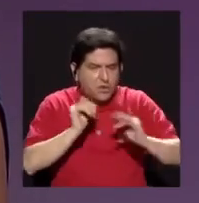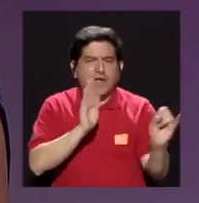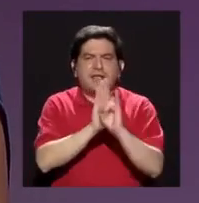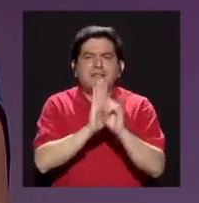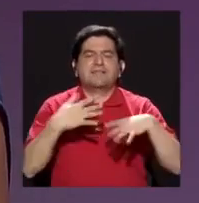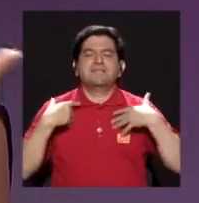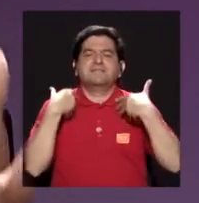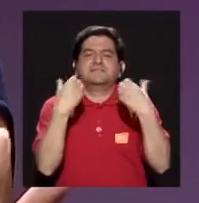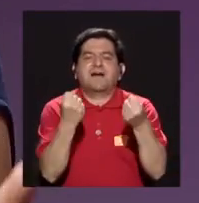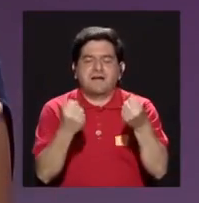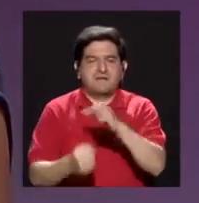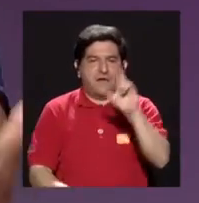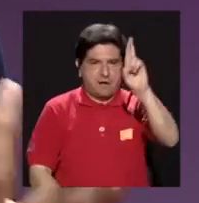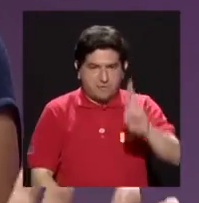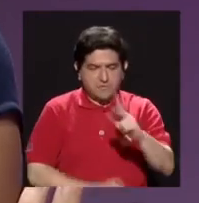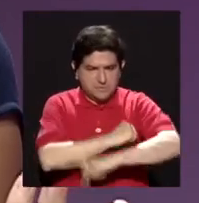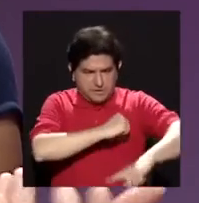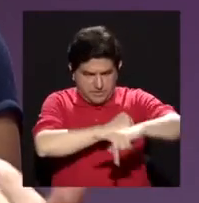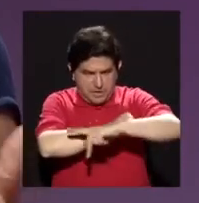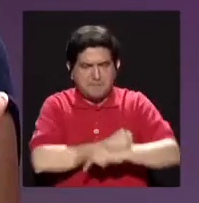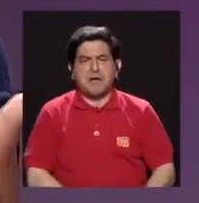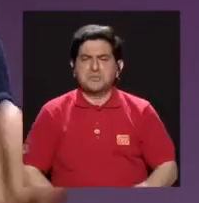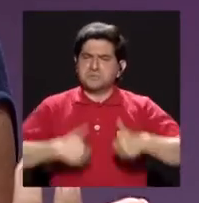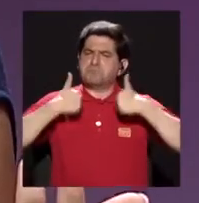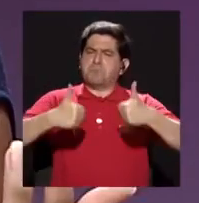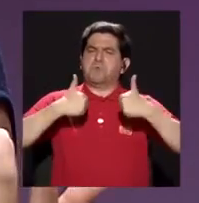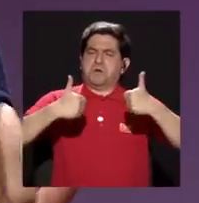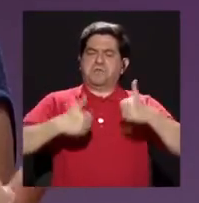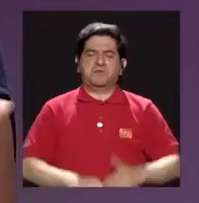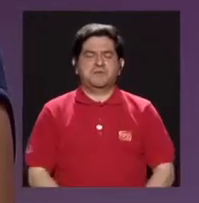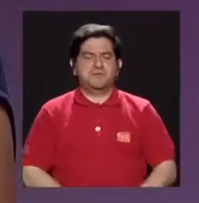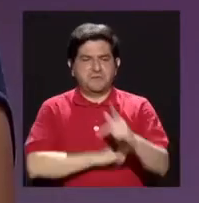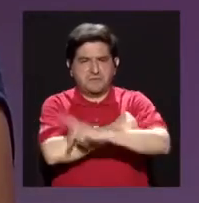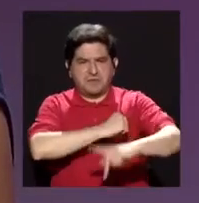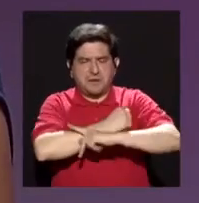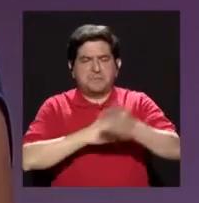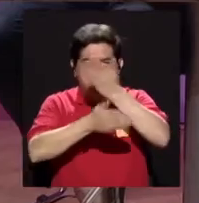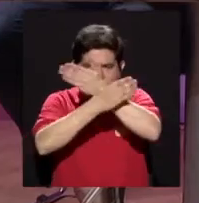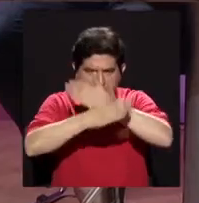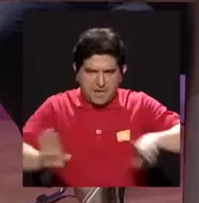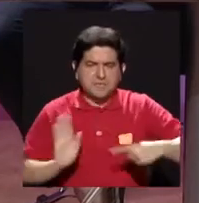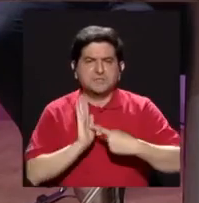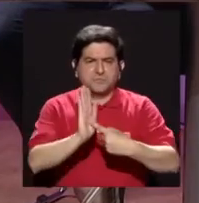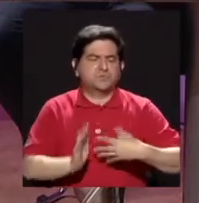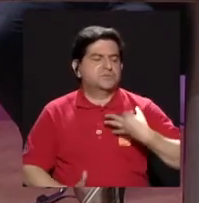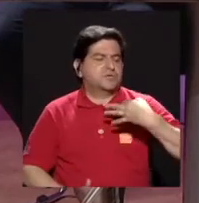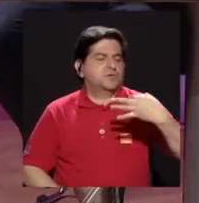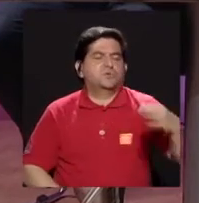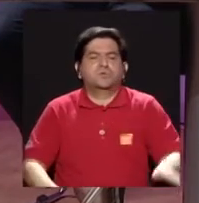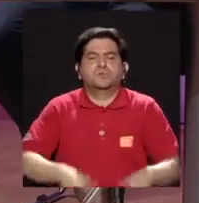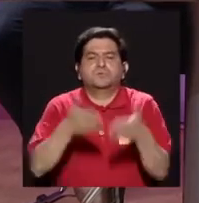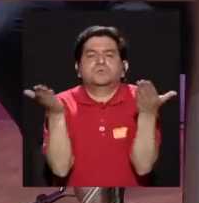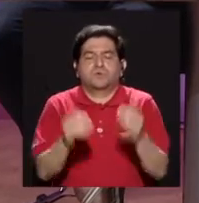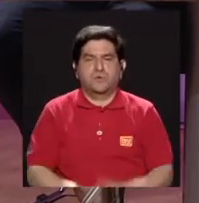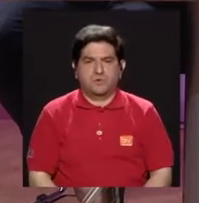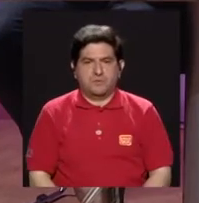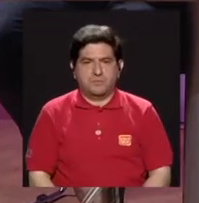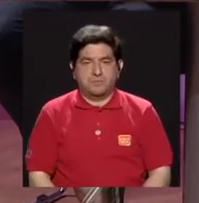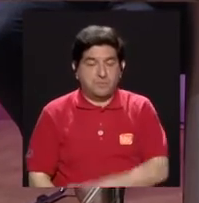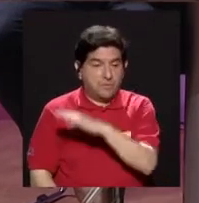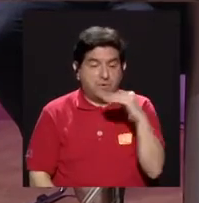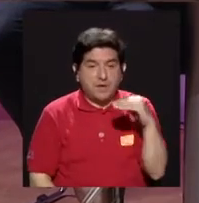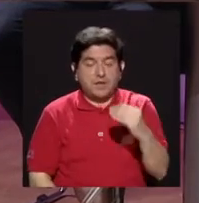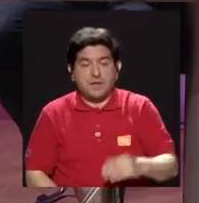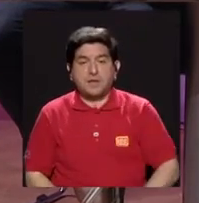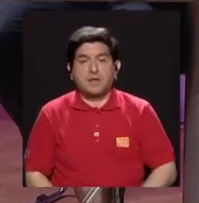sana, digamos. Si Costa Rica es un país pura vida, es un país de paz, ¿cómo reflejamos eso en la cotidianidad? Por otra parte, vamos en el